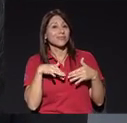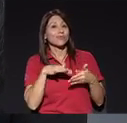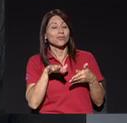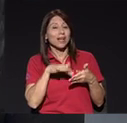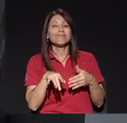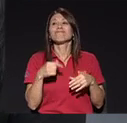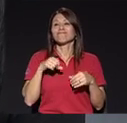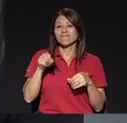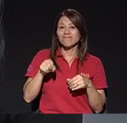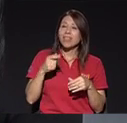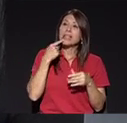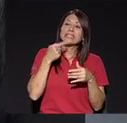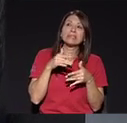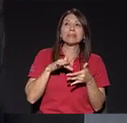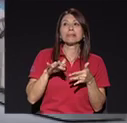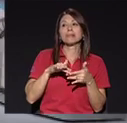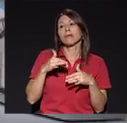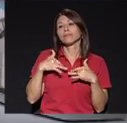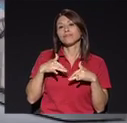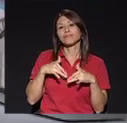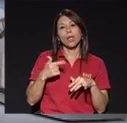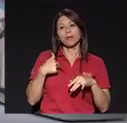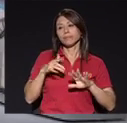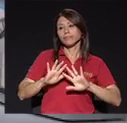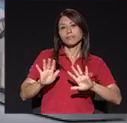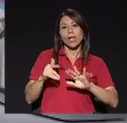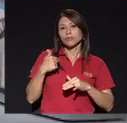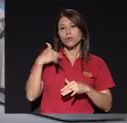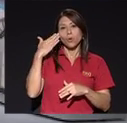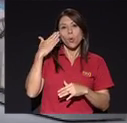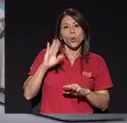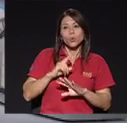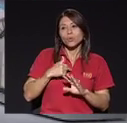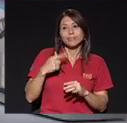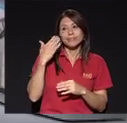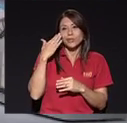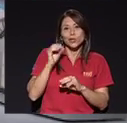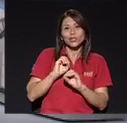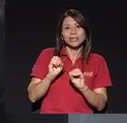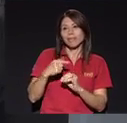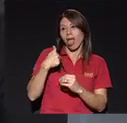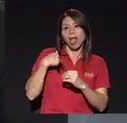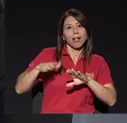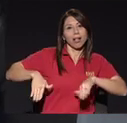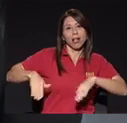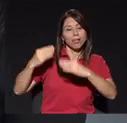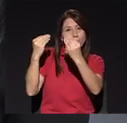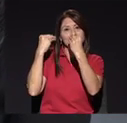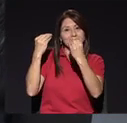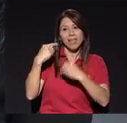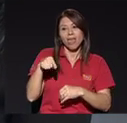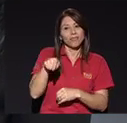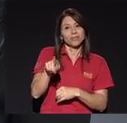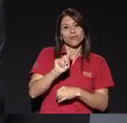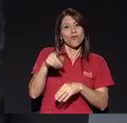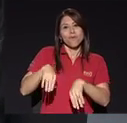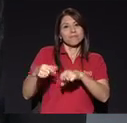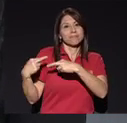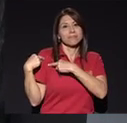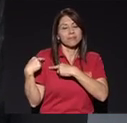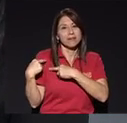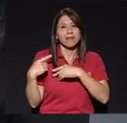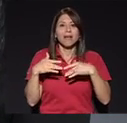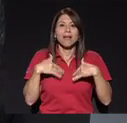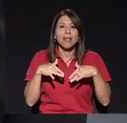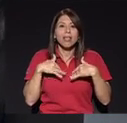en excusas. Es que esa situación, yo no conozco, yo no sé, a mí no me han enseñado, eso no me toca. Esas